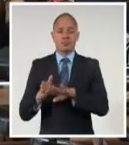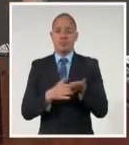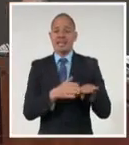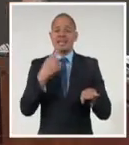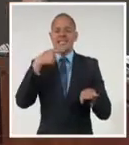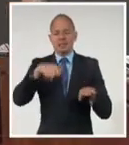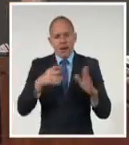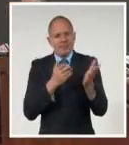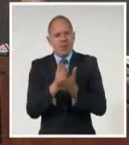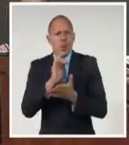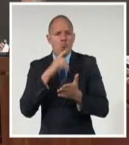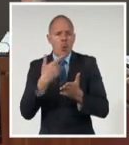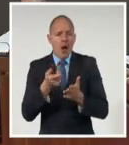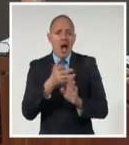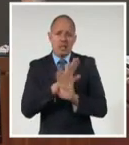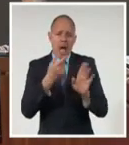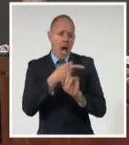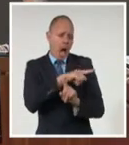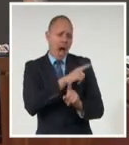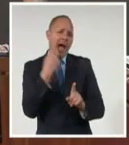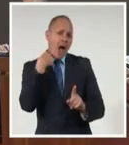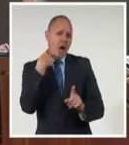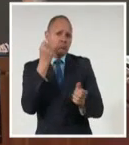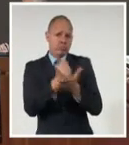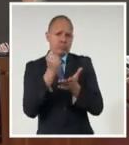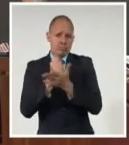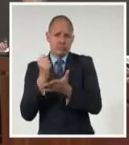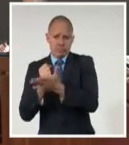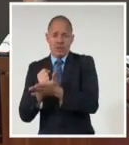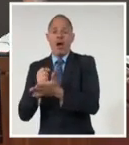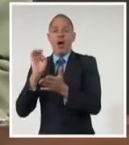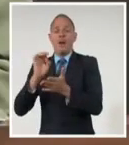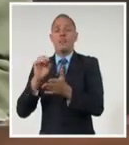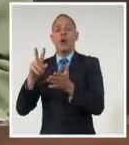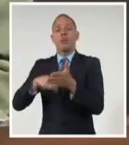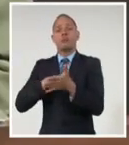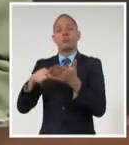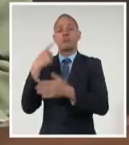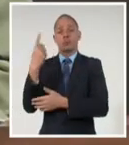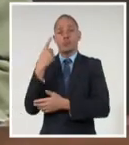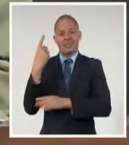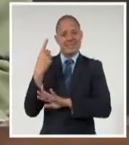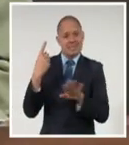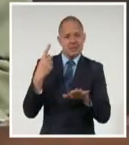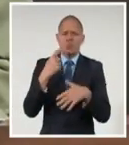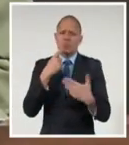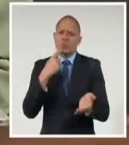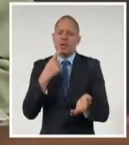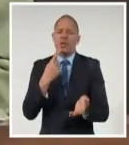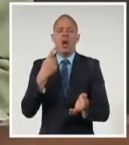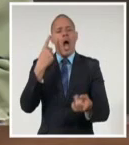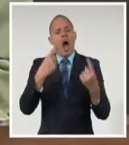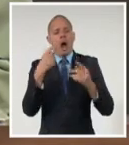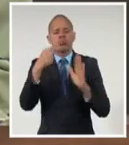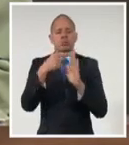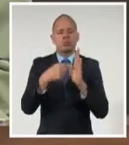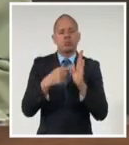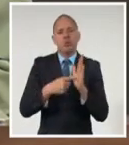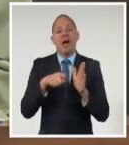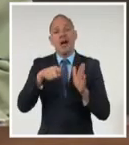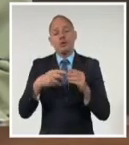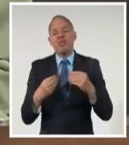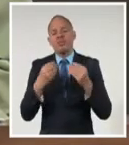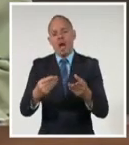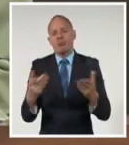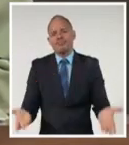seguimiento a lo aprobado el pasado año por la Asamblea Nacional del Poder Popular en temas esenciales para el desarrollo económico y social del